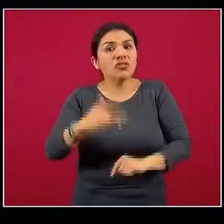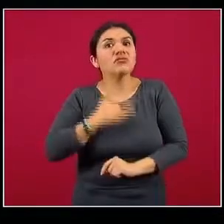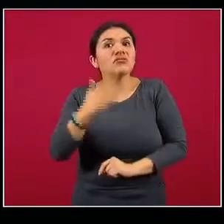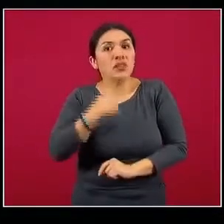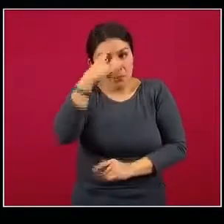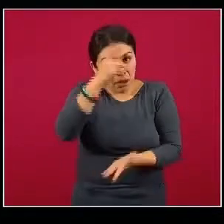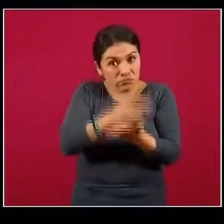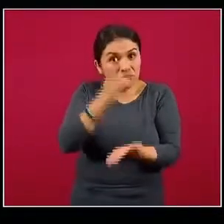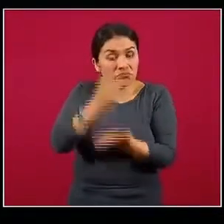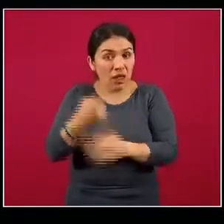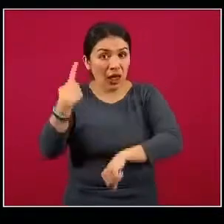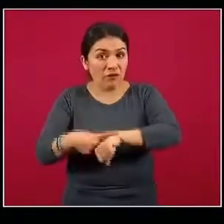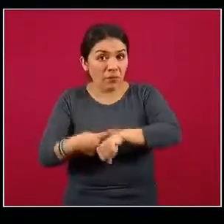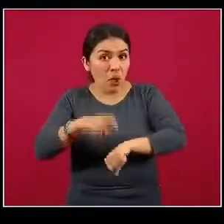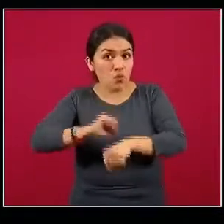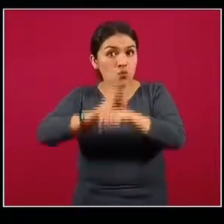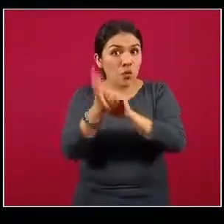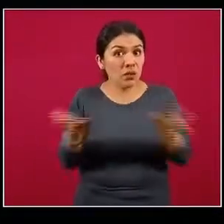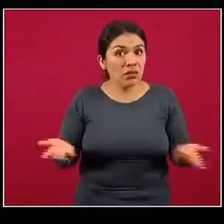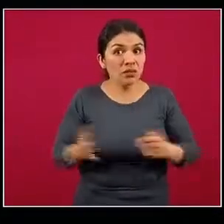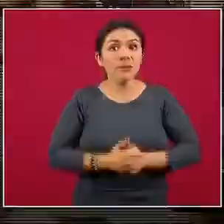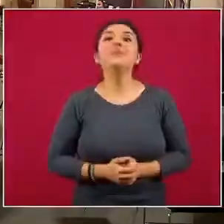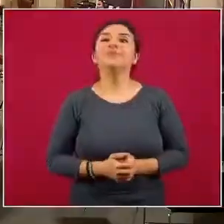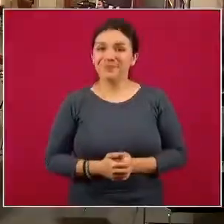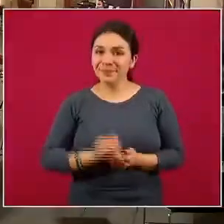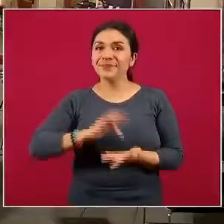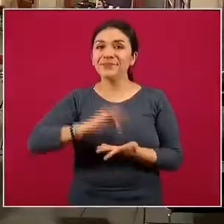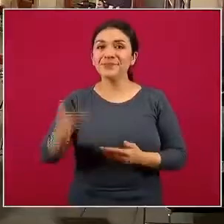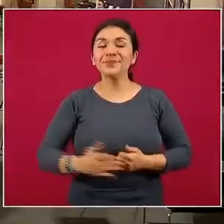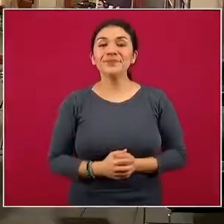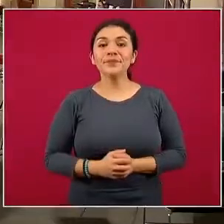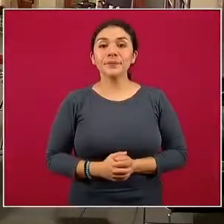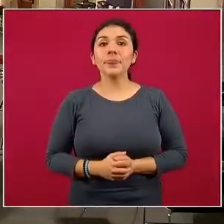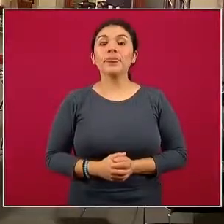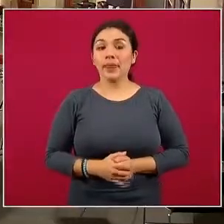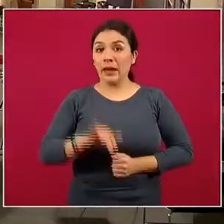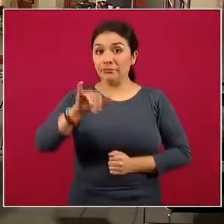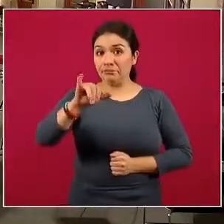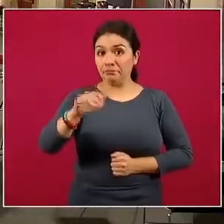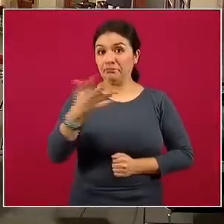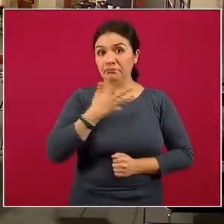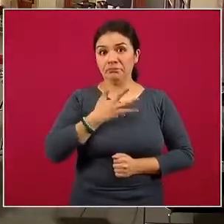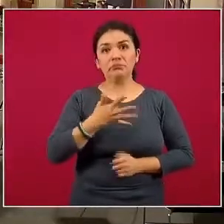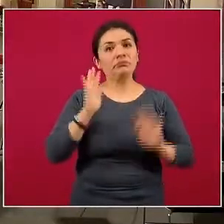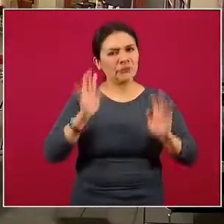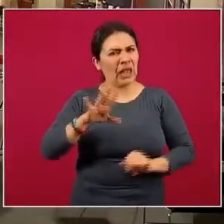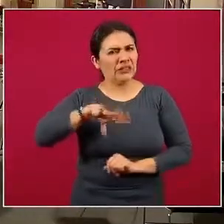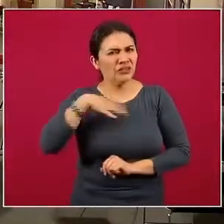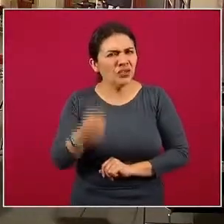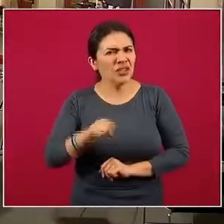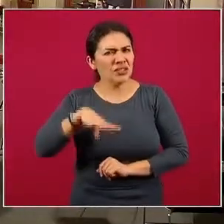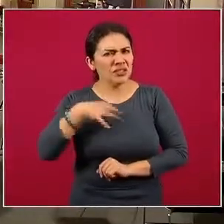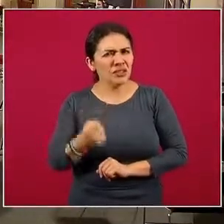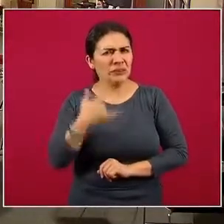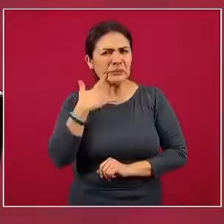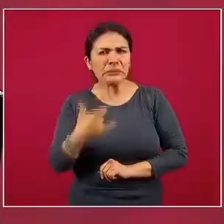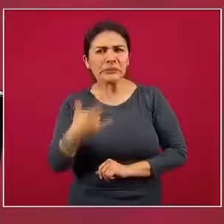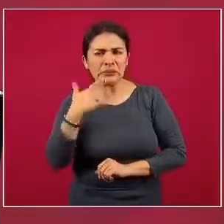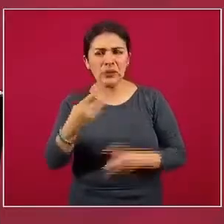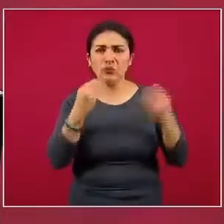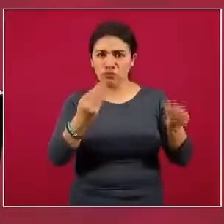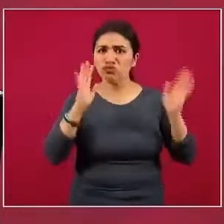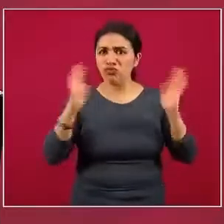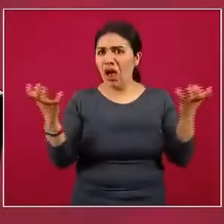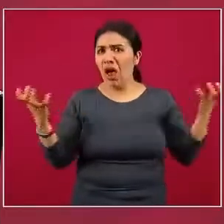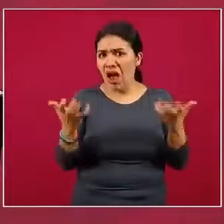casos igual de COVID. Nada más. Muchas gracias. Sí, hay varios esfuerzos que están